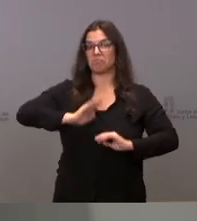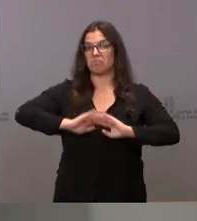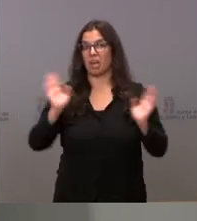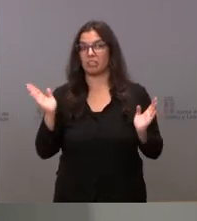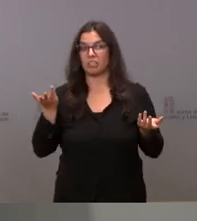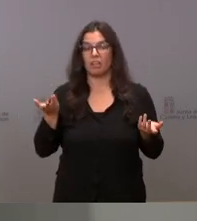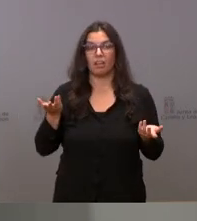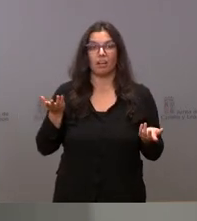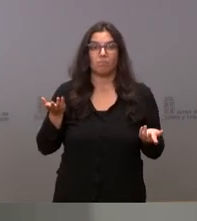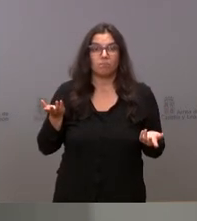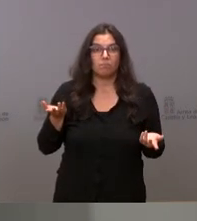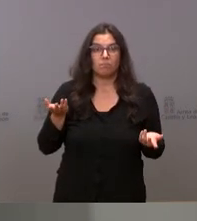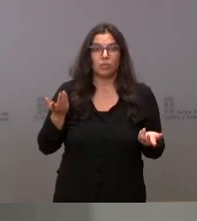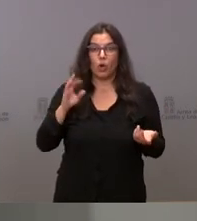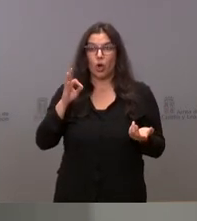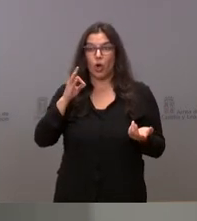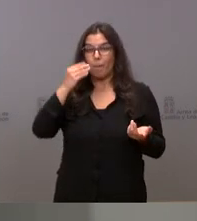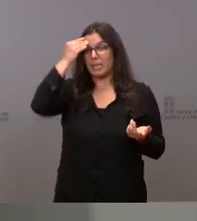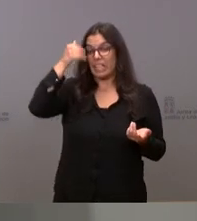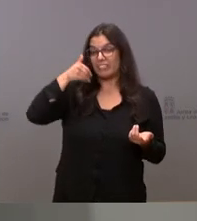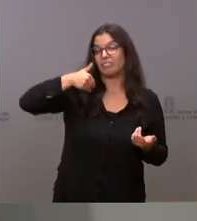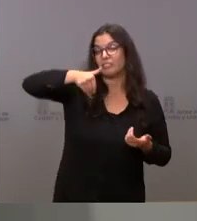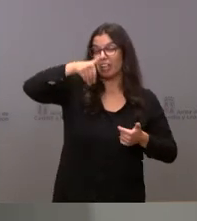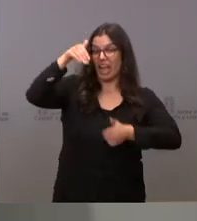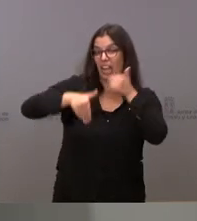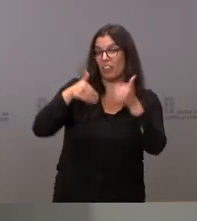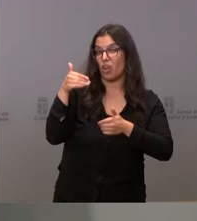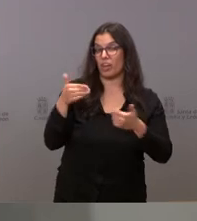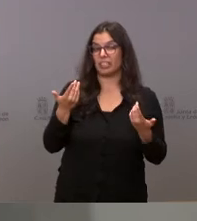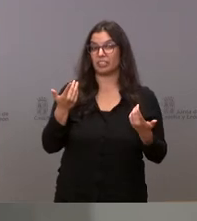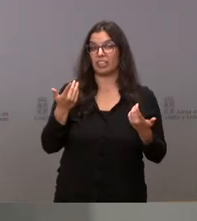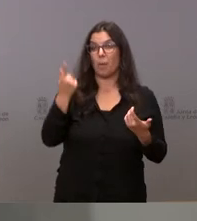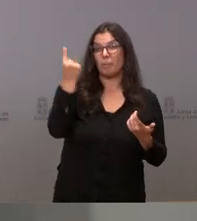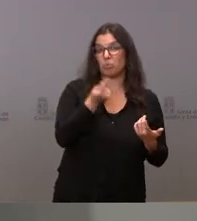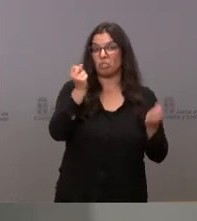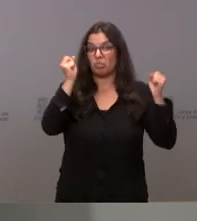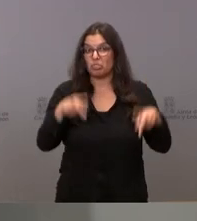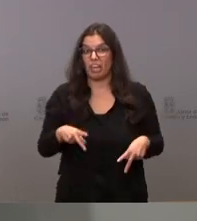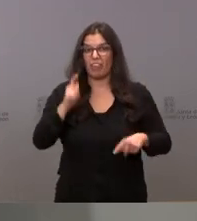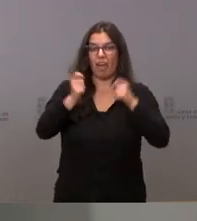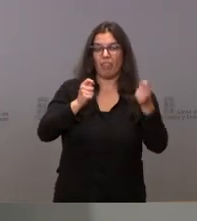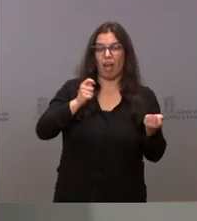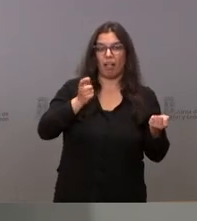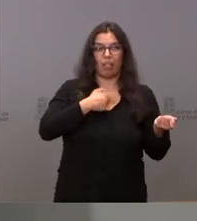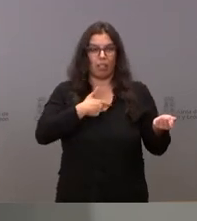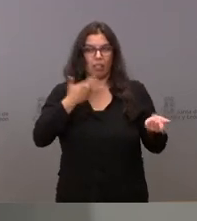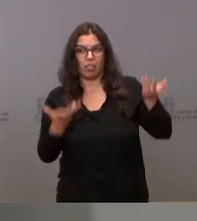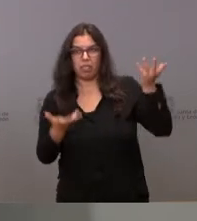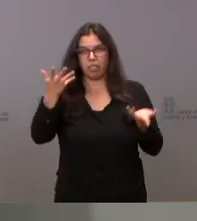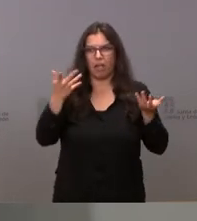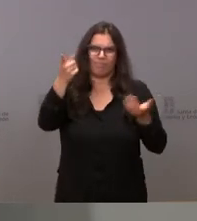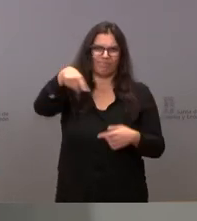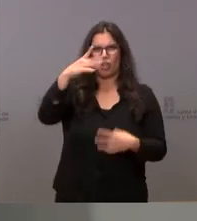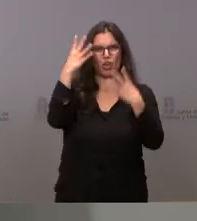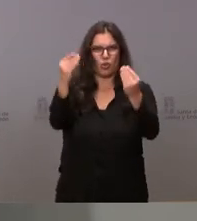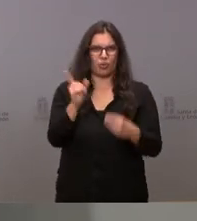en una carrera electoral que nadie entendería, en no tener presupuestos, en generar inestabilidad y en abrir